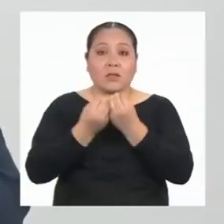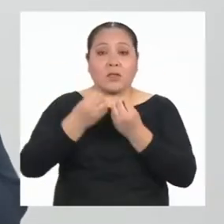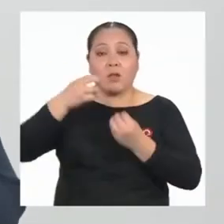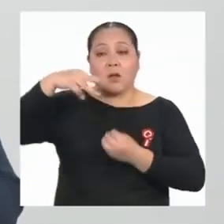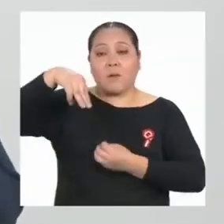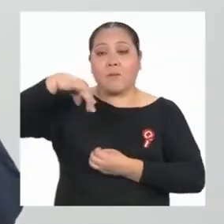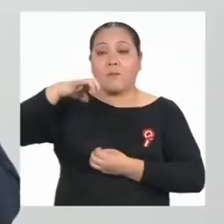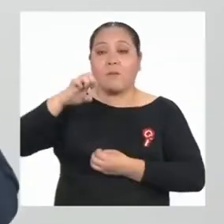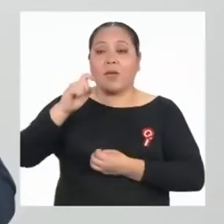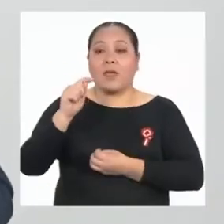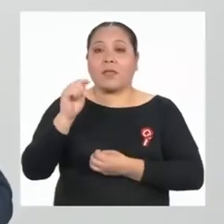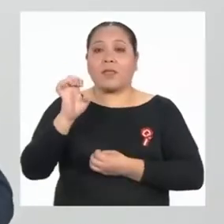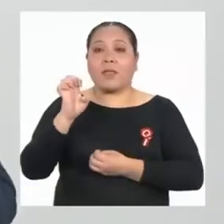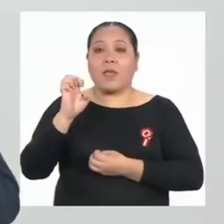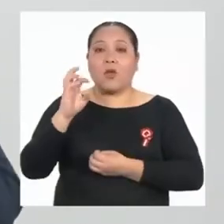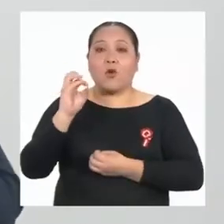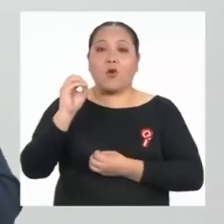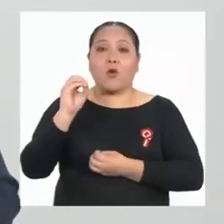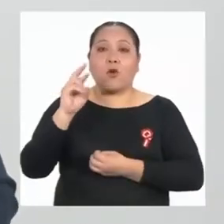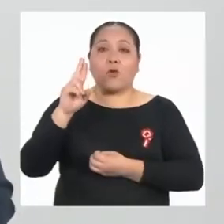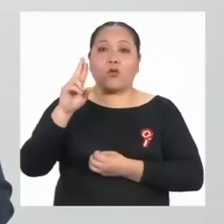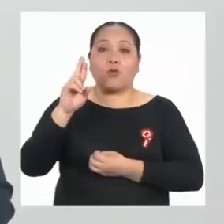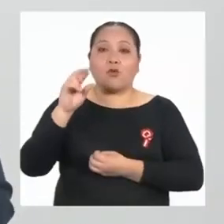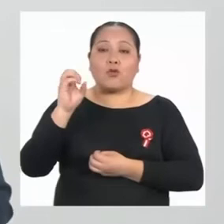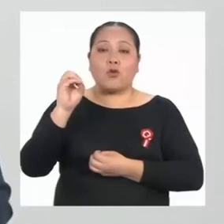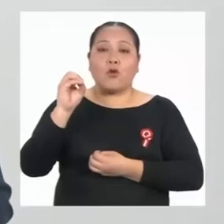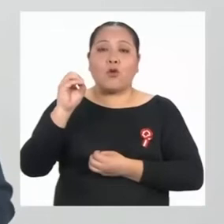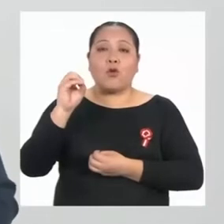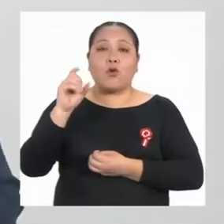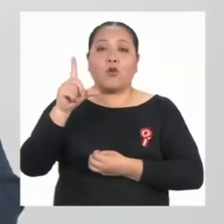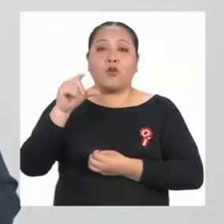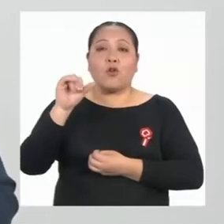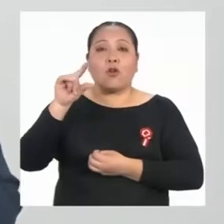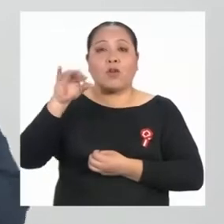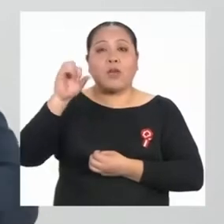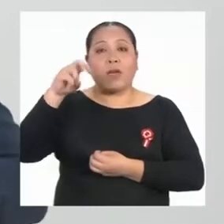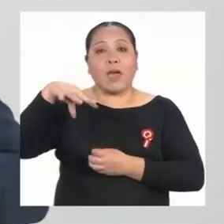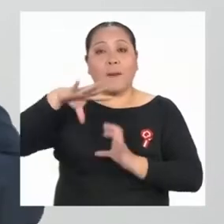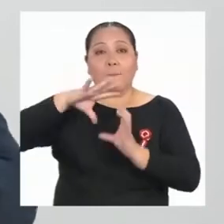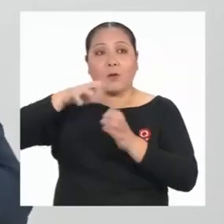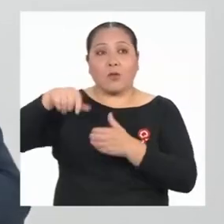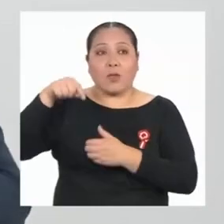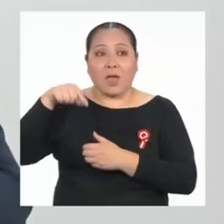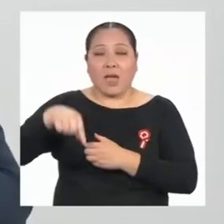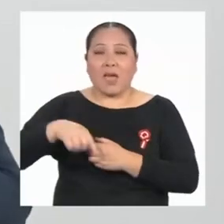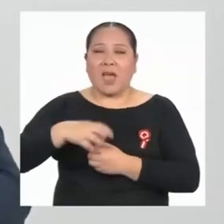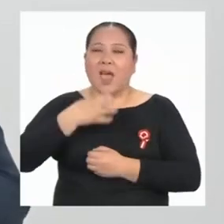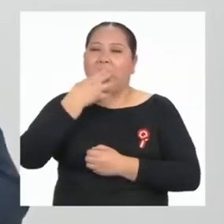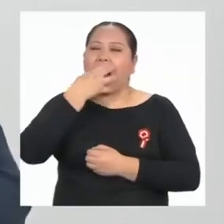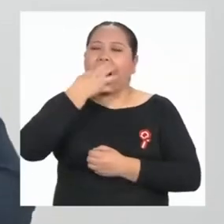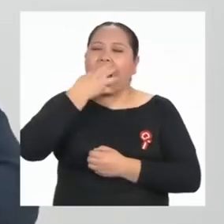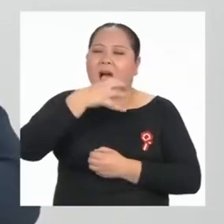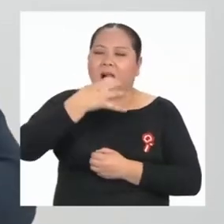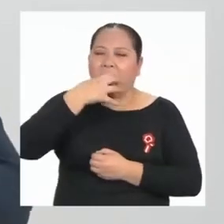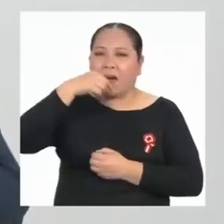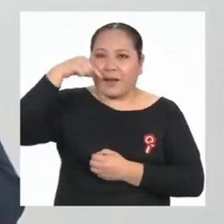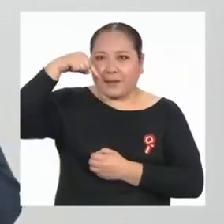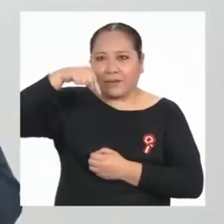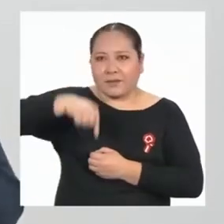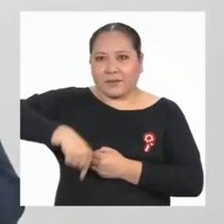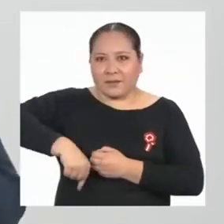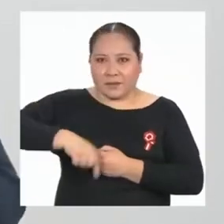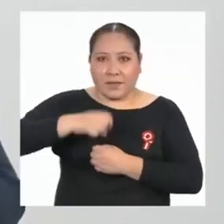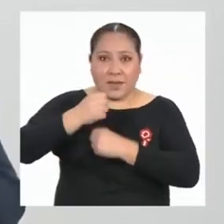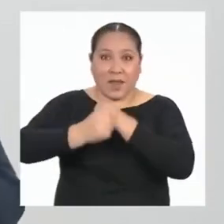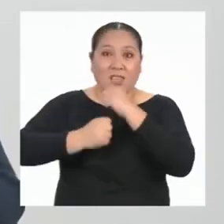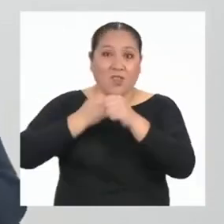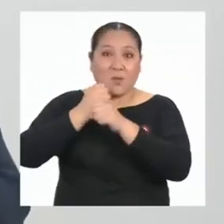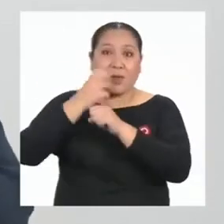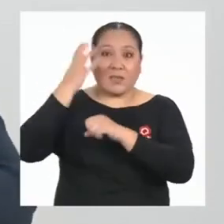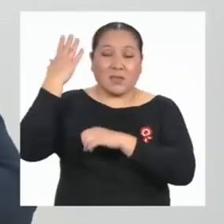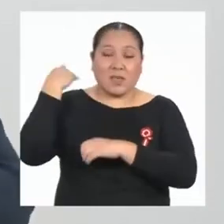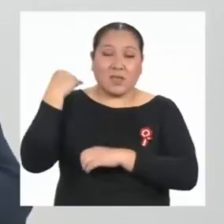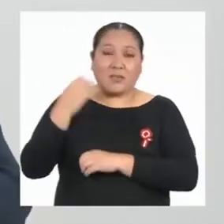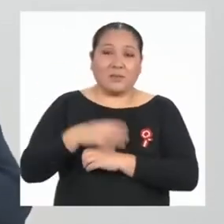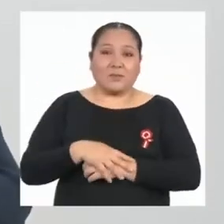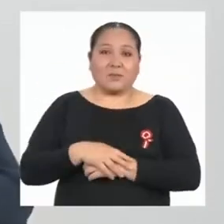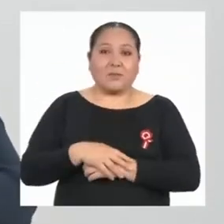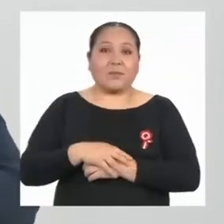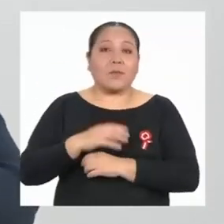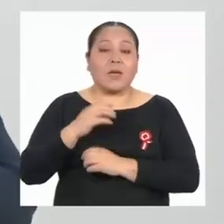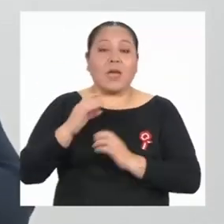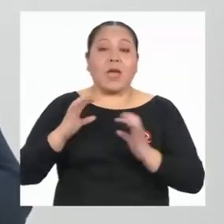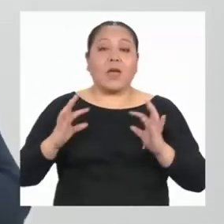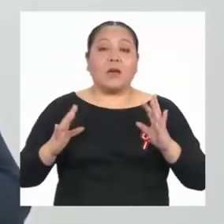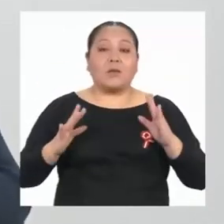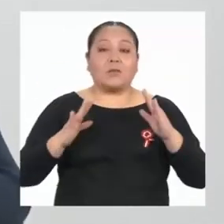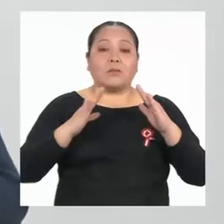Meteorológica Mundial, el año pasado hubo registros de calor excepcionales. Como consecuencia de ello, los